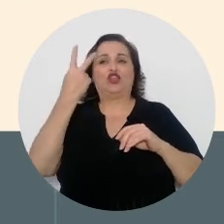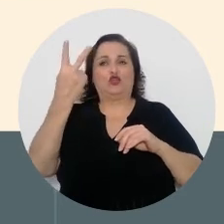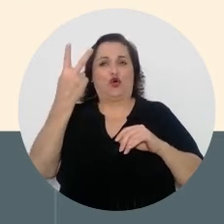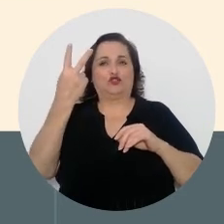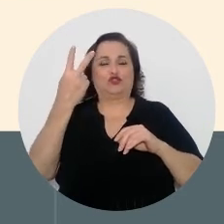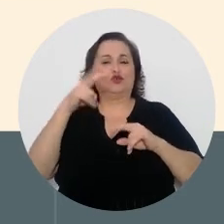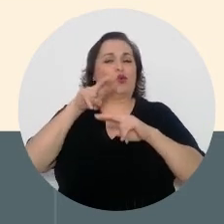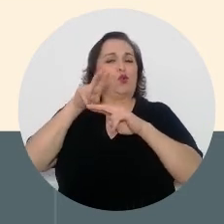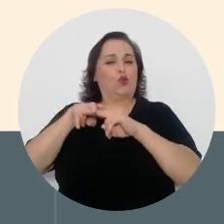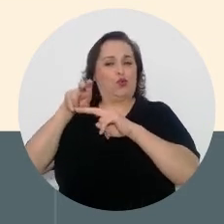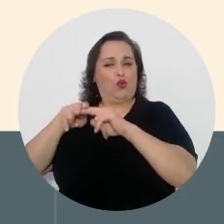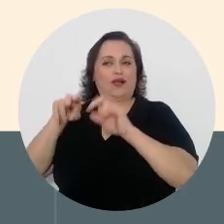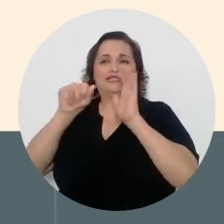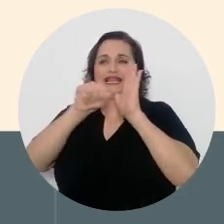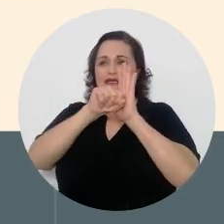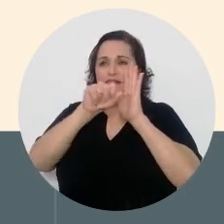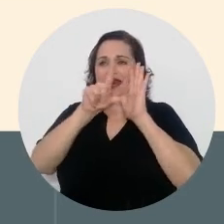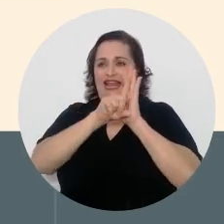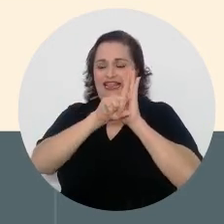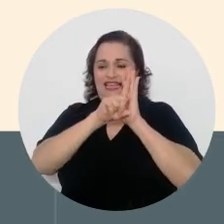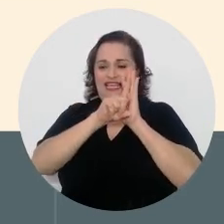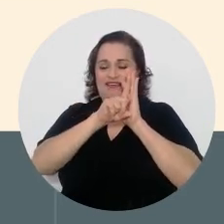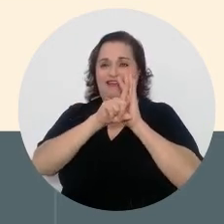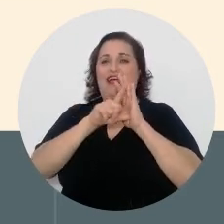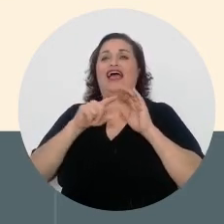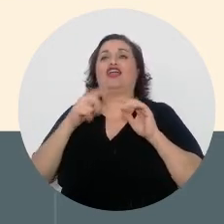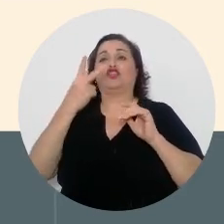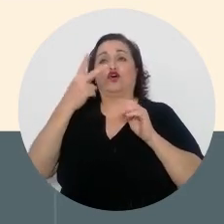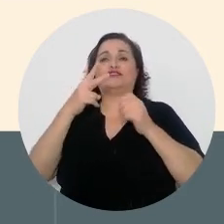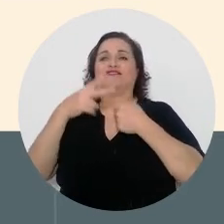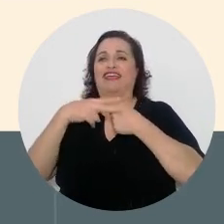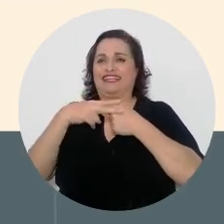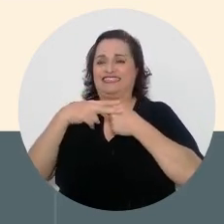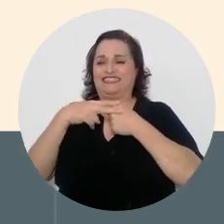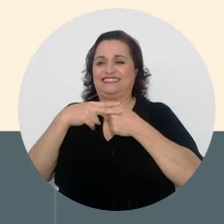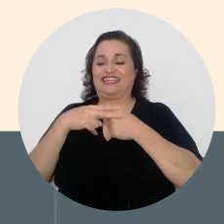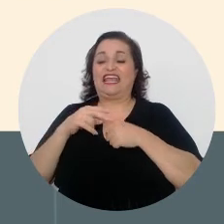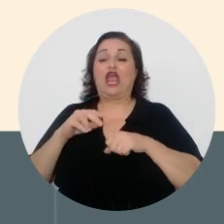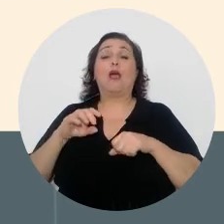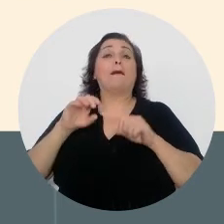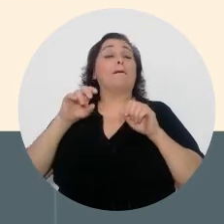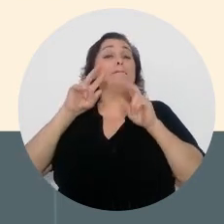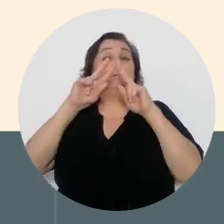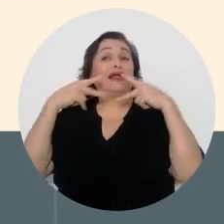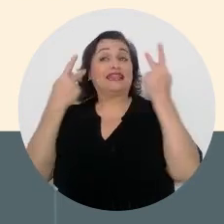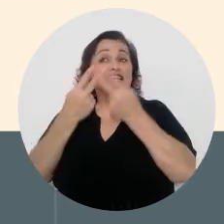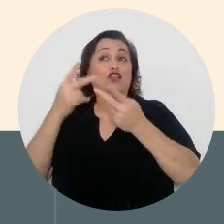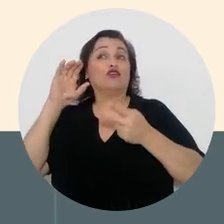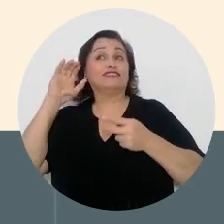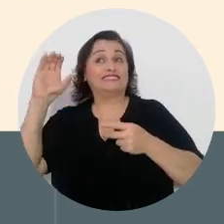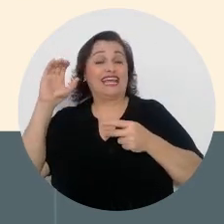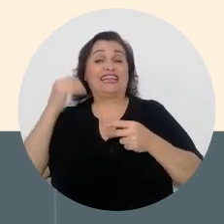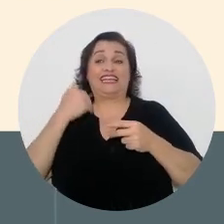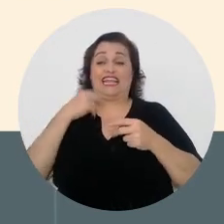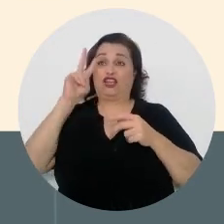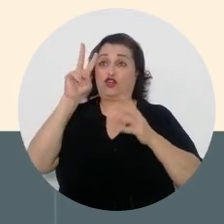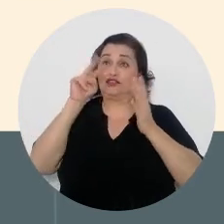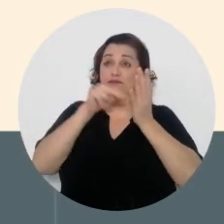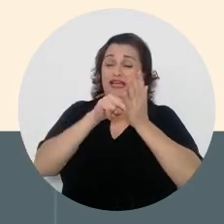tiene 2 curules, dado que 2.000 cabe 2 veces en 4.000, y el partido C, que tiene